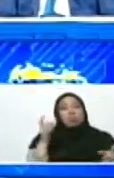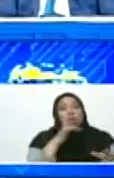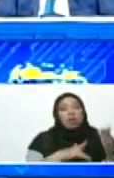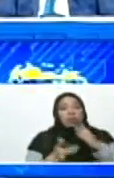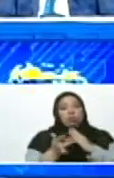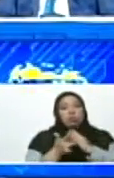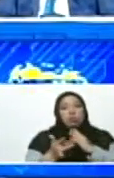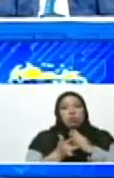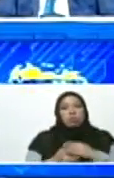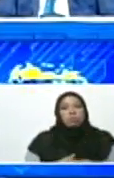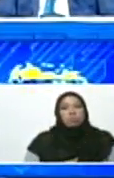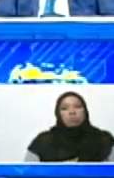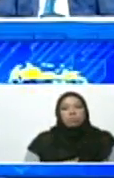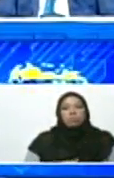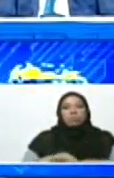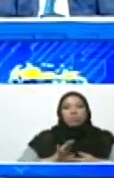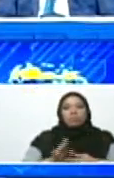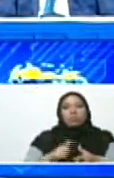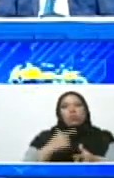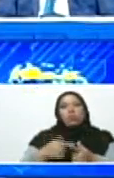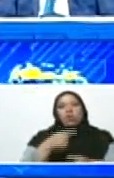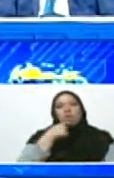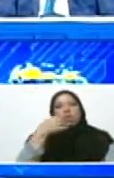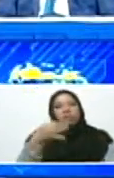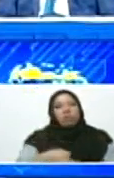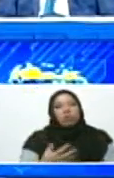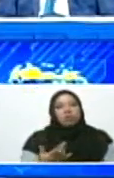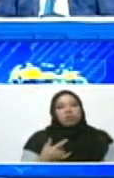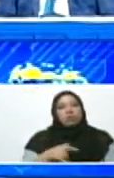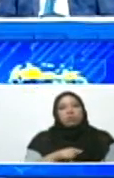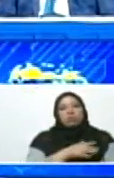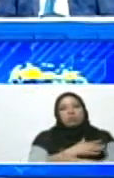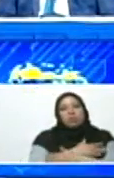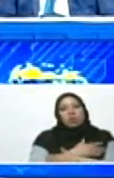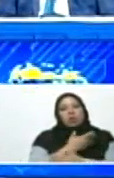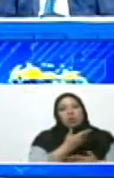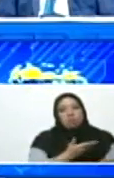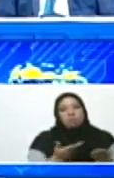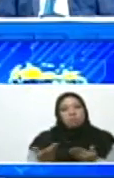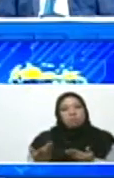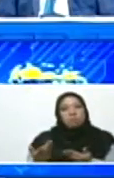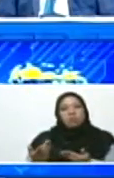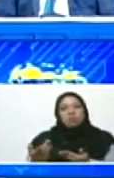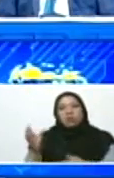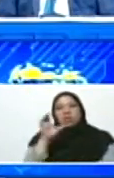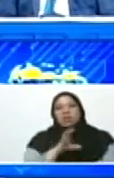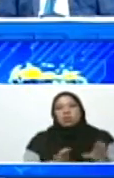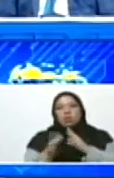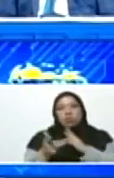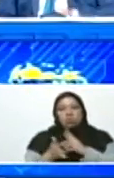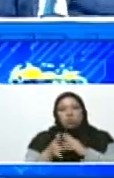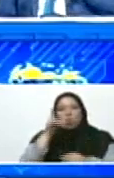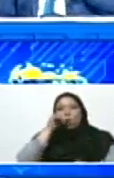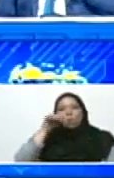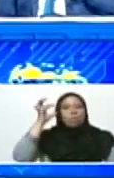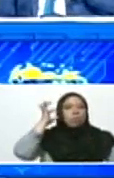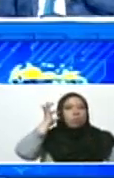palabra, llevemos entonces nuestra verdad. Yo les doy a ustedes, científicas y